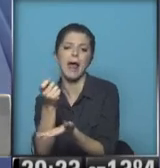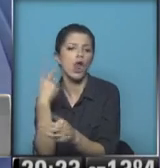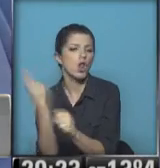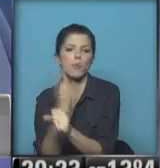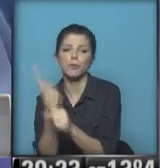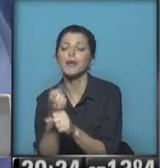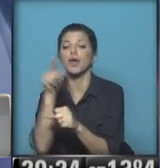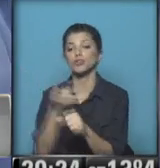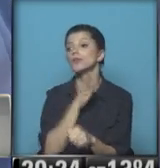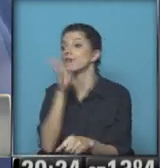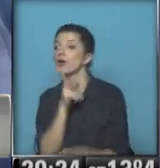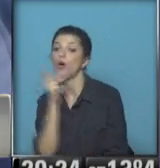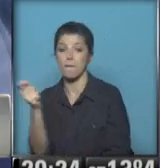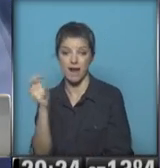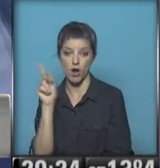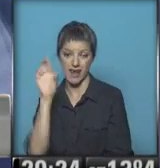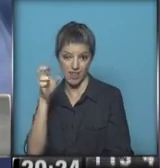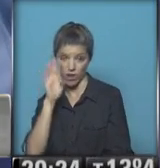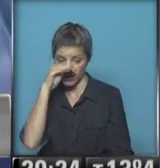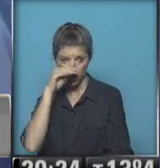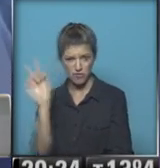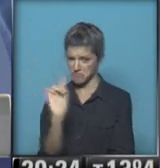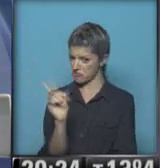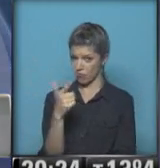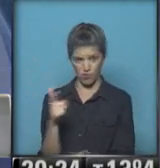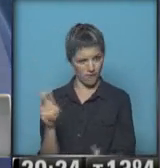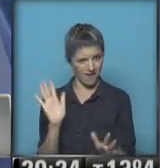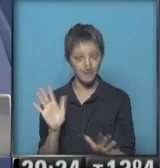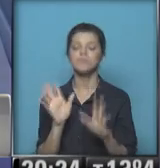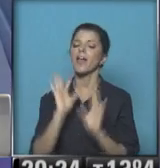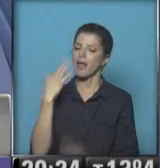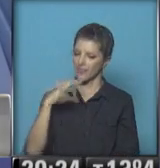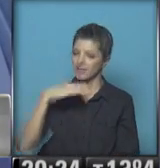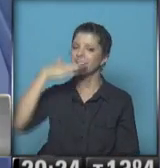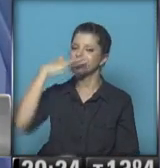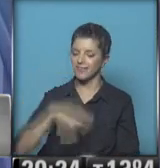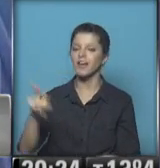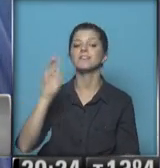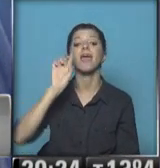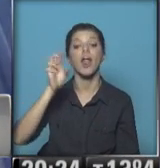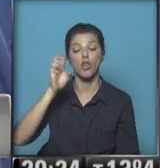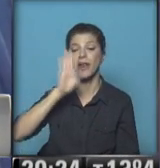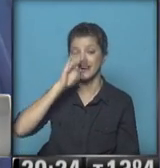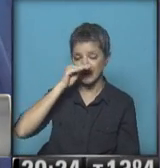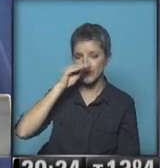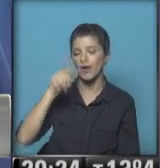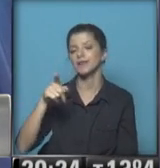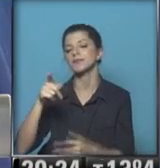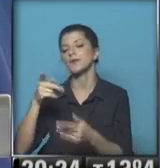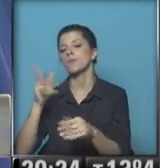entonces fueron al dólar blue no hay que entender también que el dólar blue el dólar marginal es insignificante